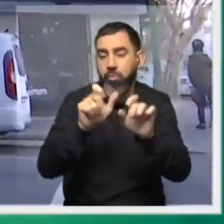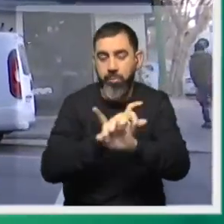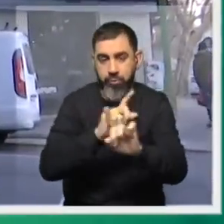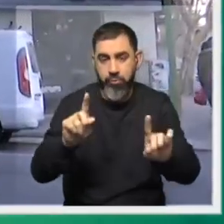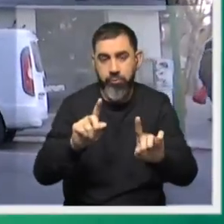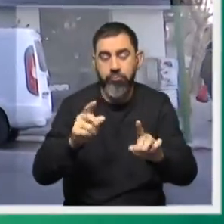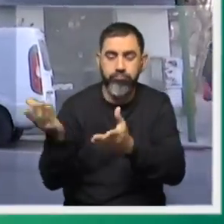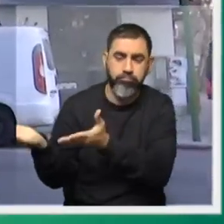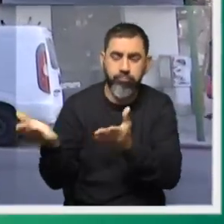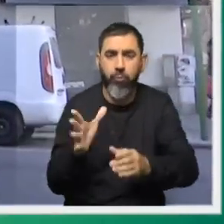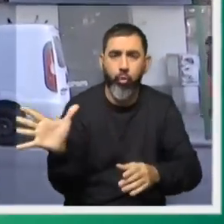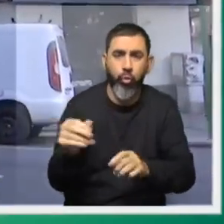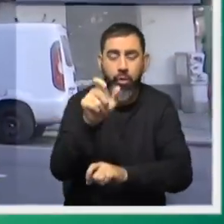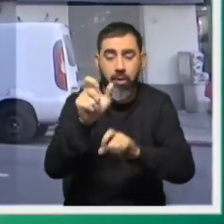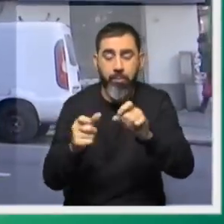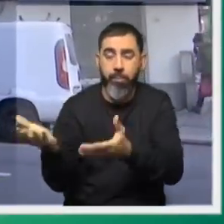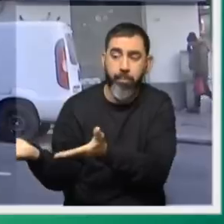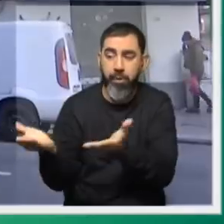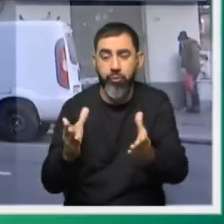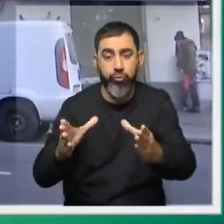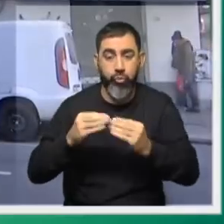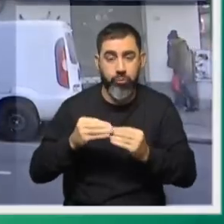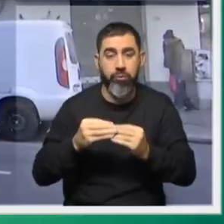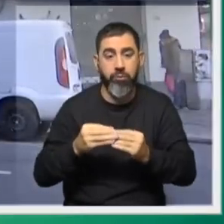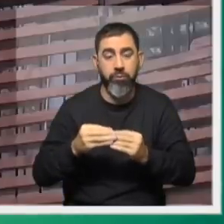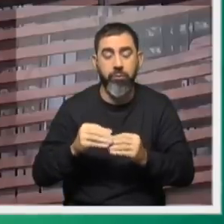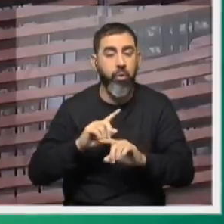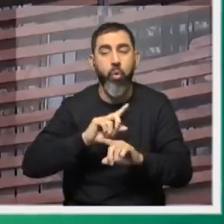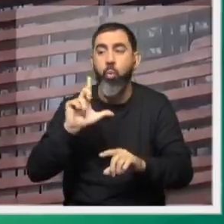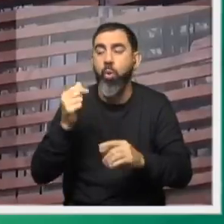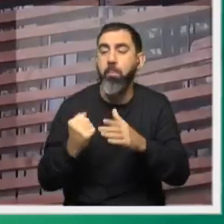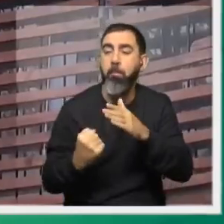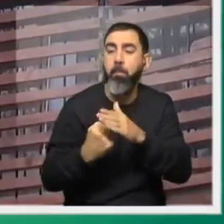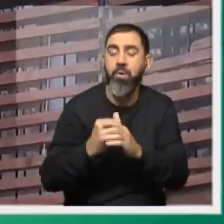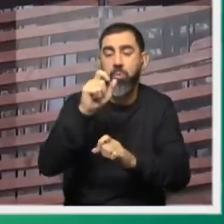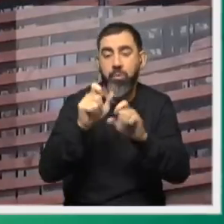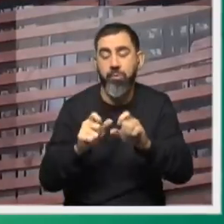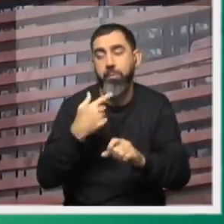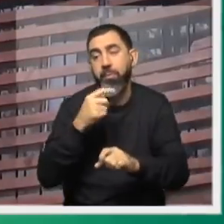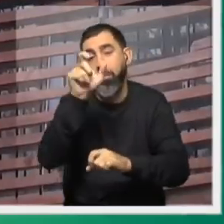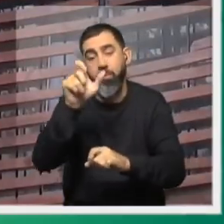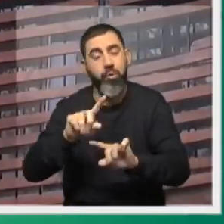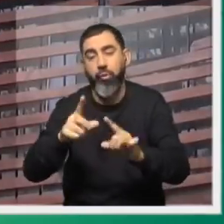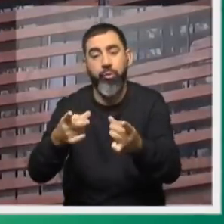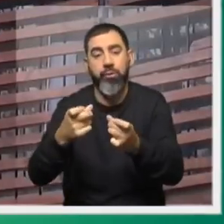tratamos de recibir a todas las personas que vienen este cuando decimos sin cupo quiere decir que la persona este no sin cupo y de baja